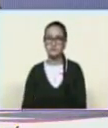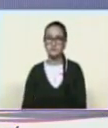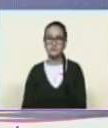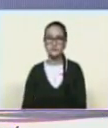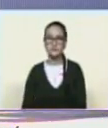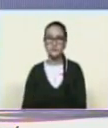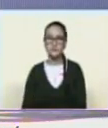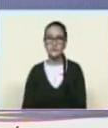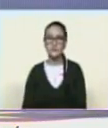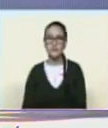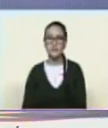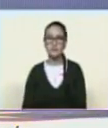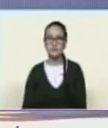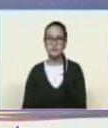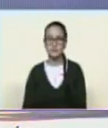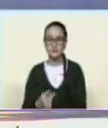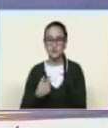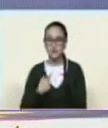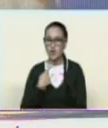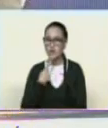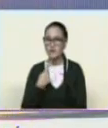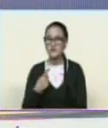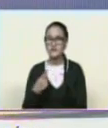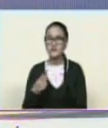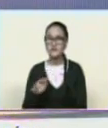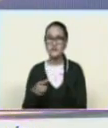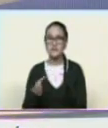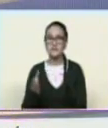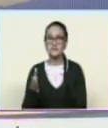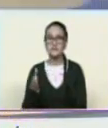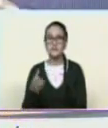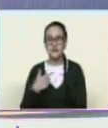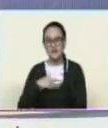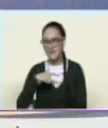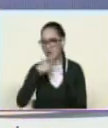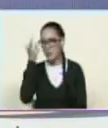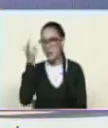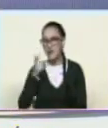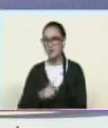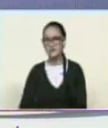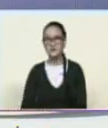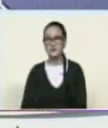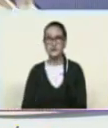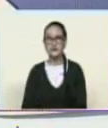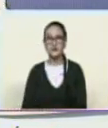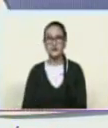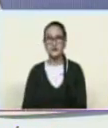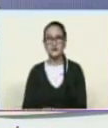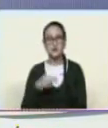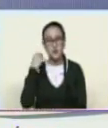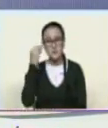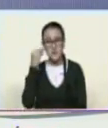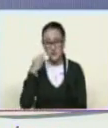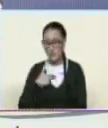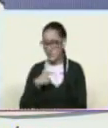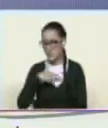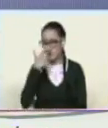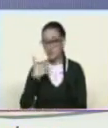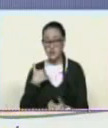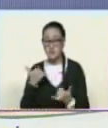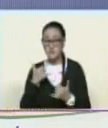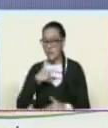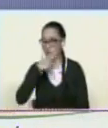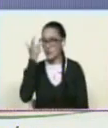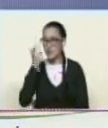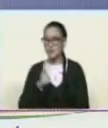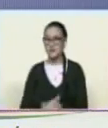Yo lo llamaba el novato del año. Ay Dios, por favor, me da vergüenza. Cuando pienso en esto me avergüenzo conmigo